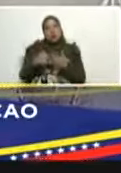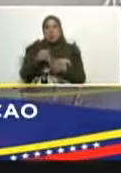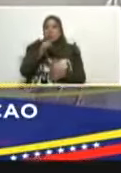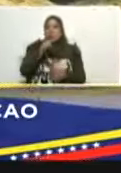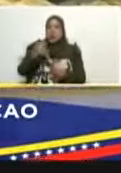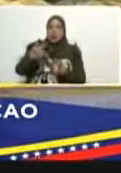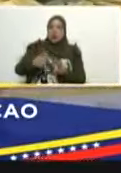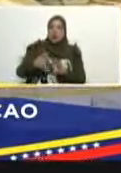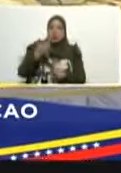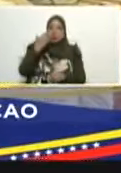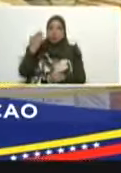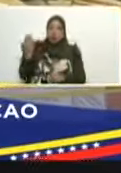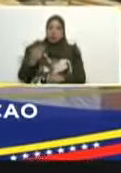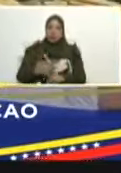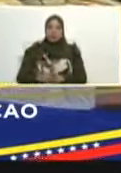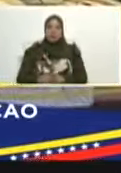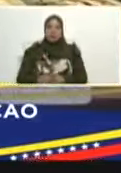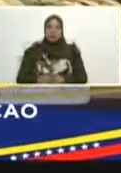viceministra Tibisay León.